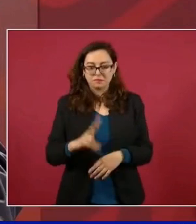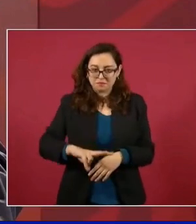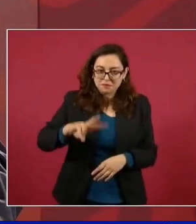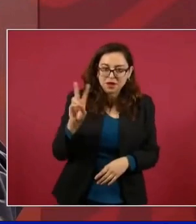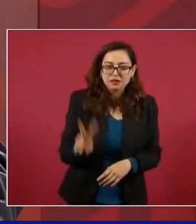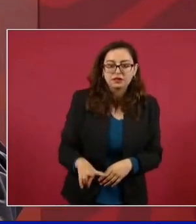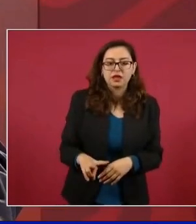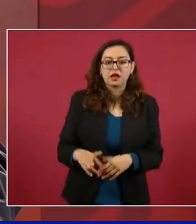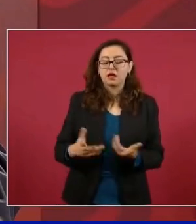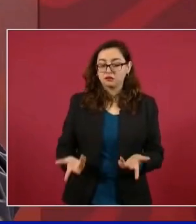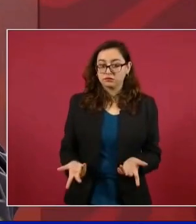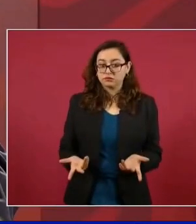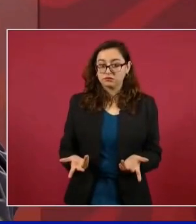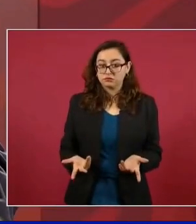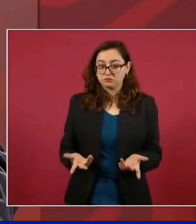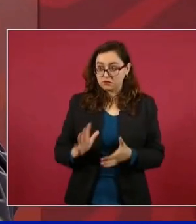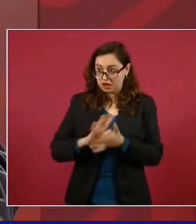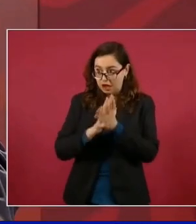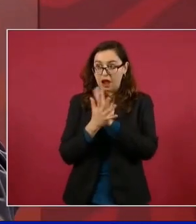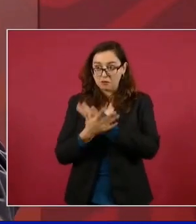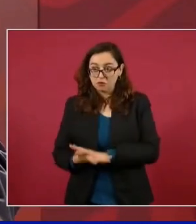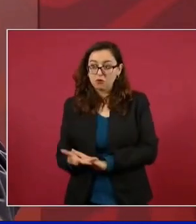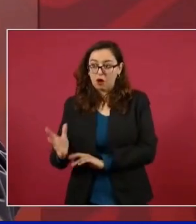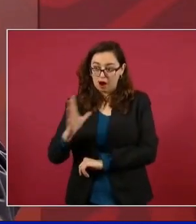cómo se está cambiando esta realidad.